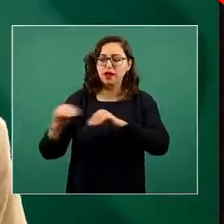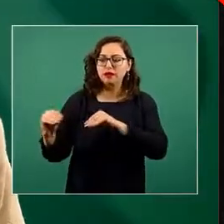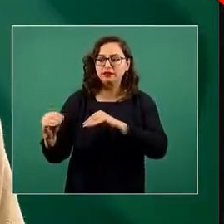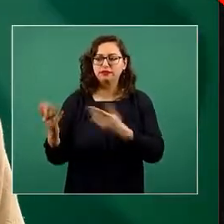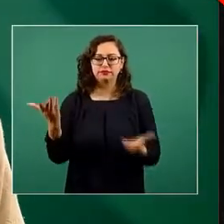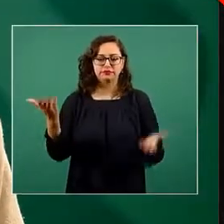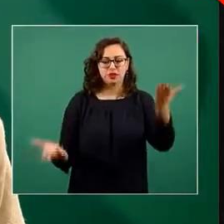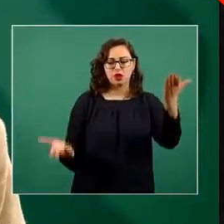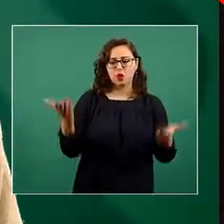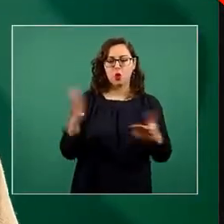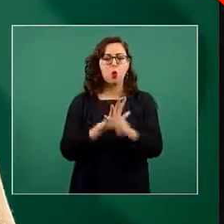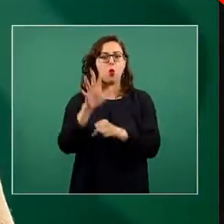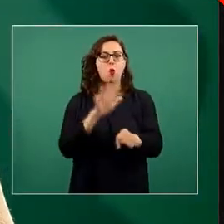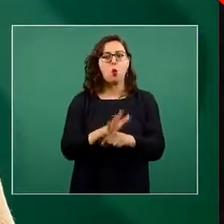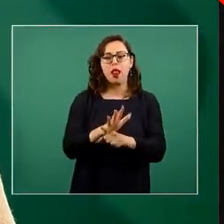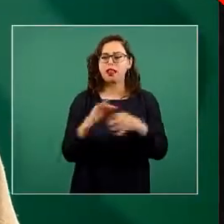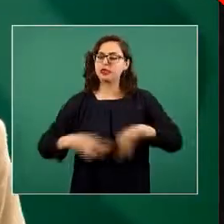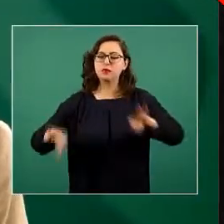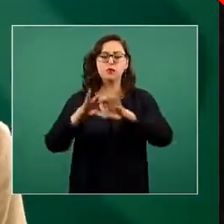constitucional,